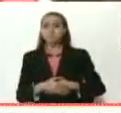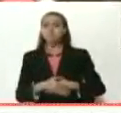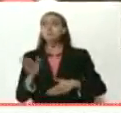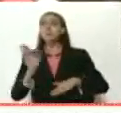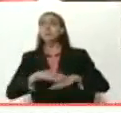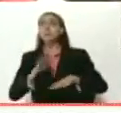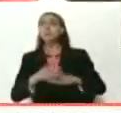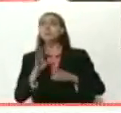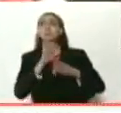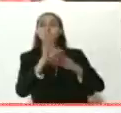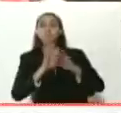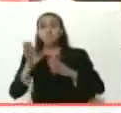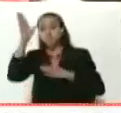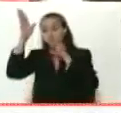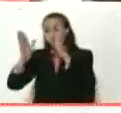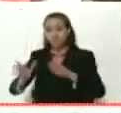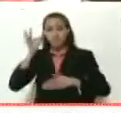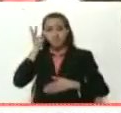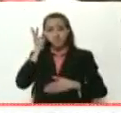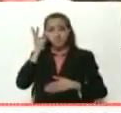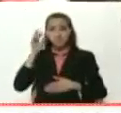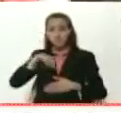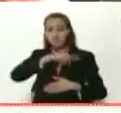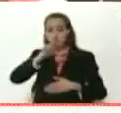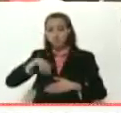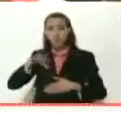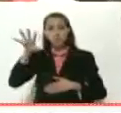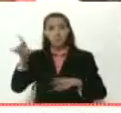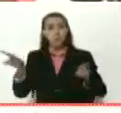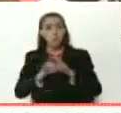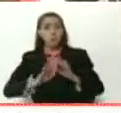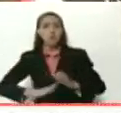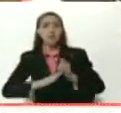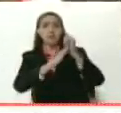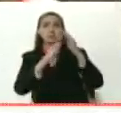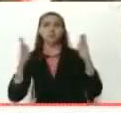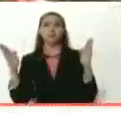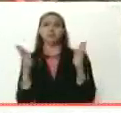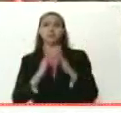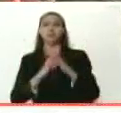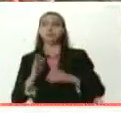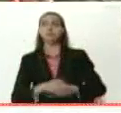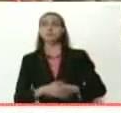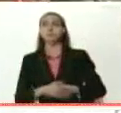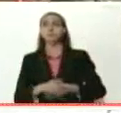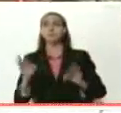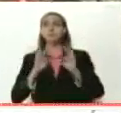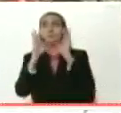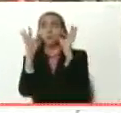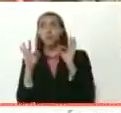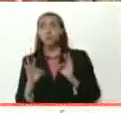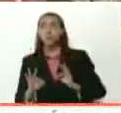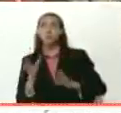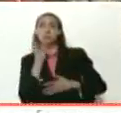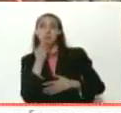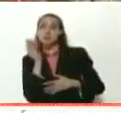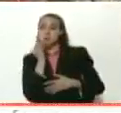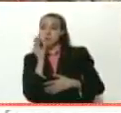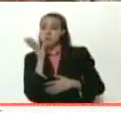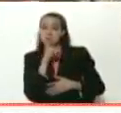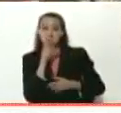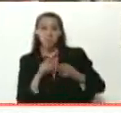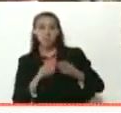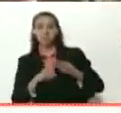la característica en nuestra patria de ser la guía del hogar, de cuando hay medidas que no se consiguen alimentos, que no se